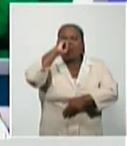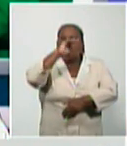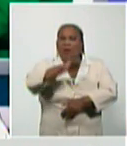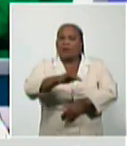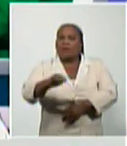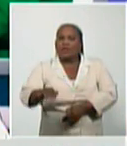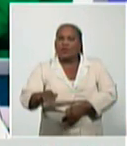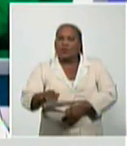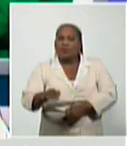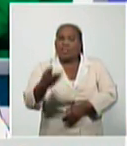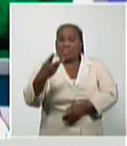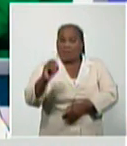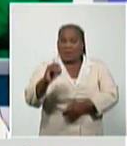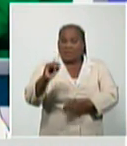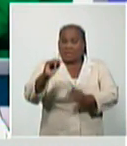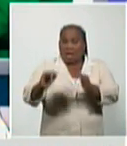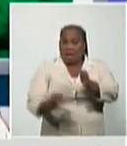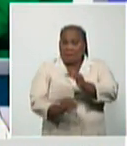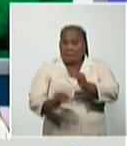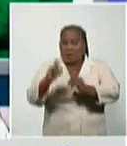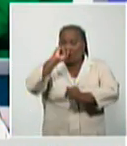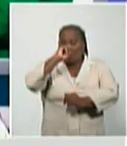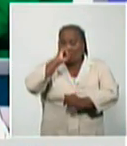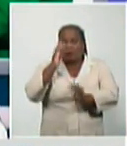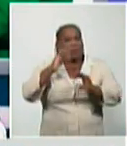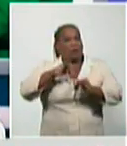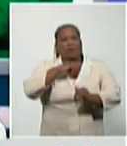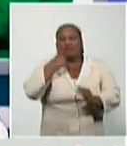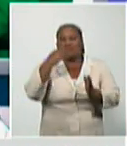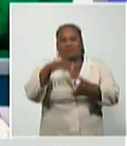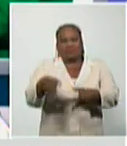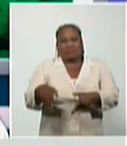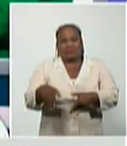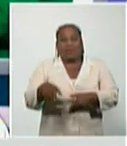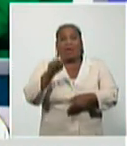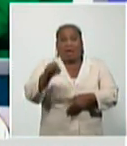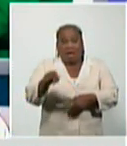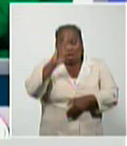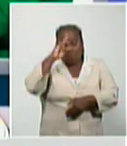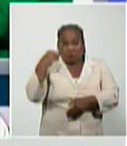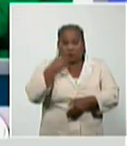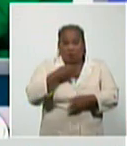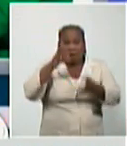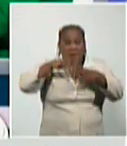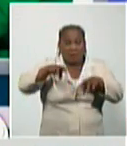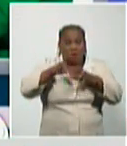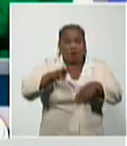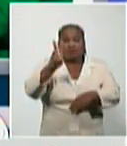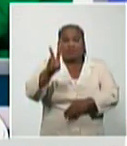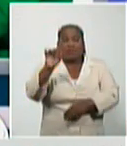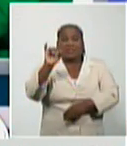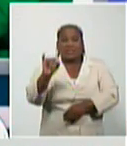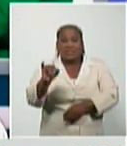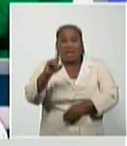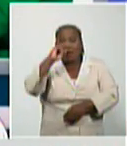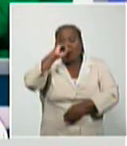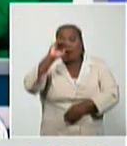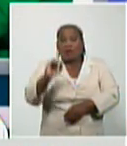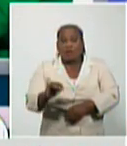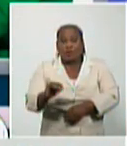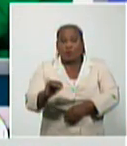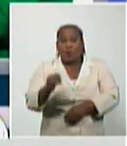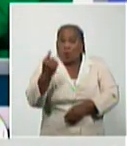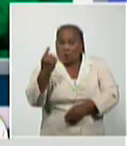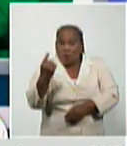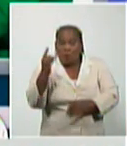menos años de edad, pero sin embargo ella estudió 36 niños, incluyendo uno menor de 1 año.